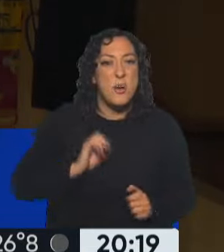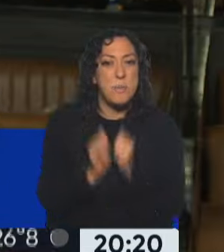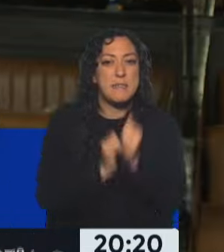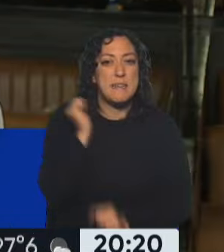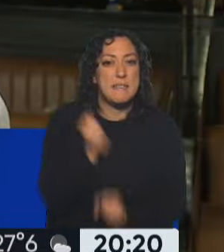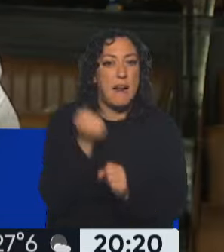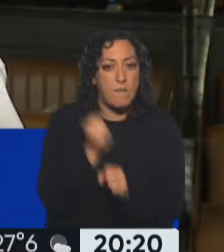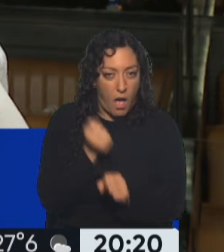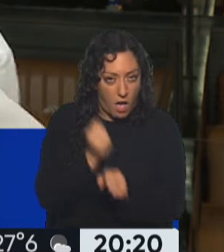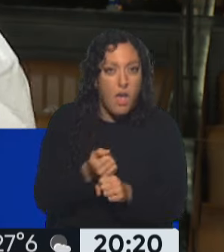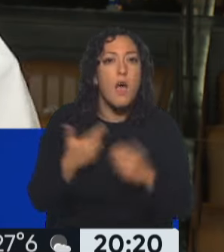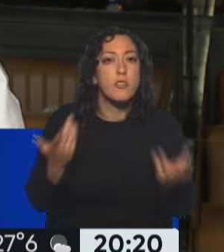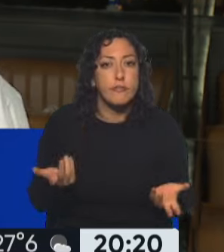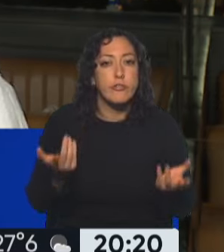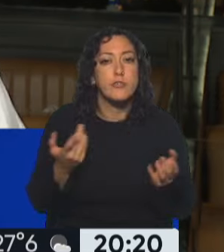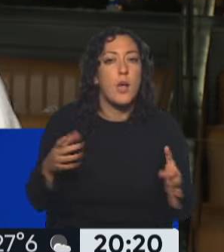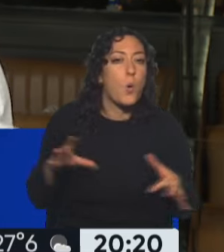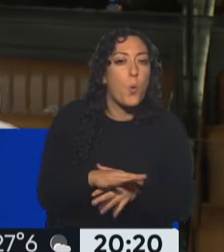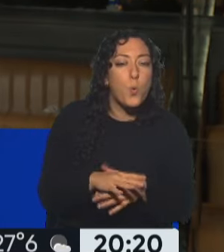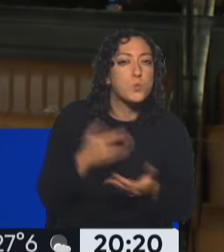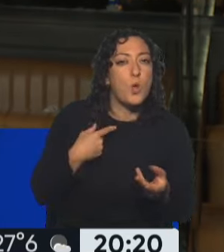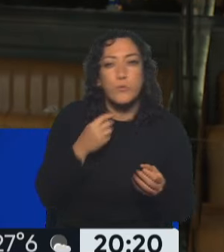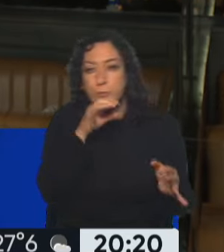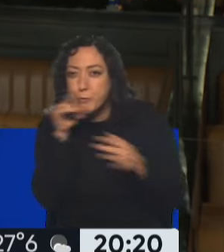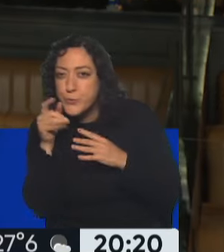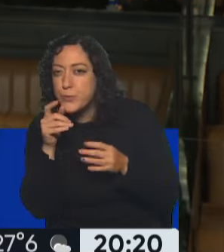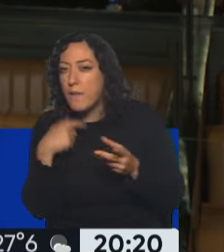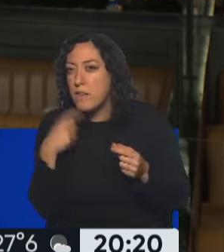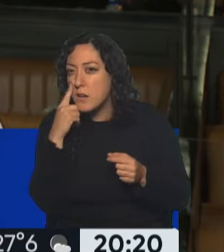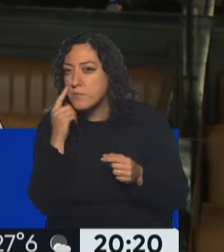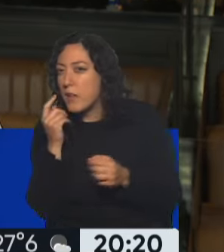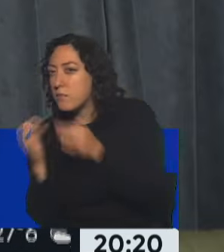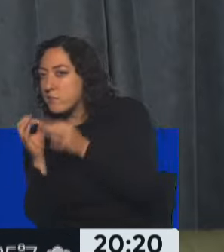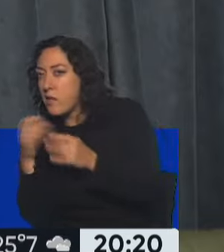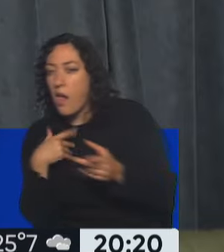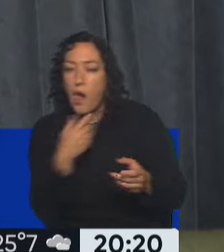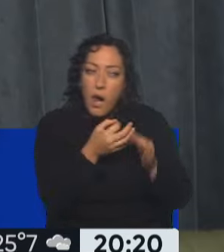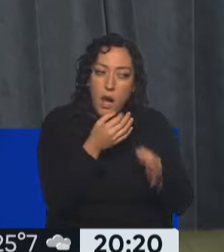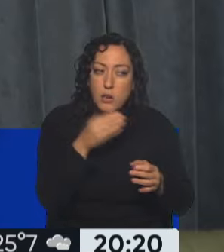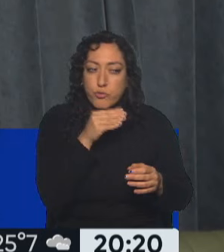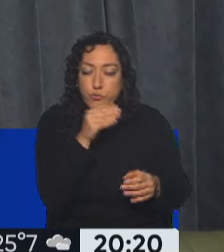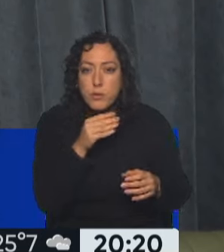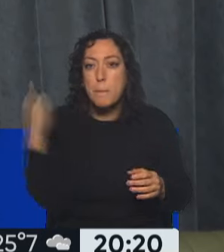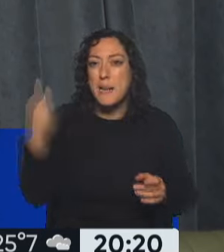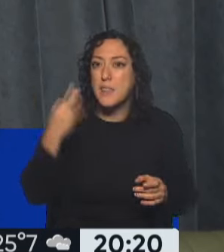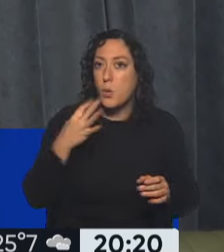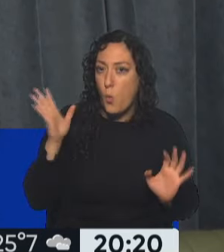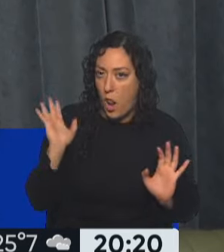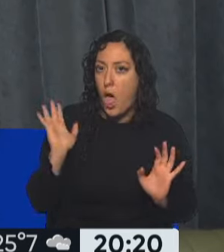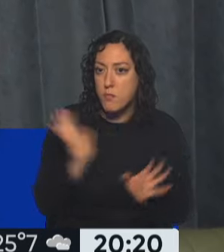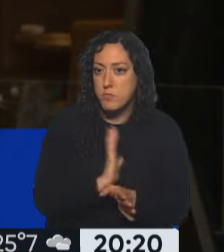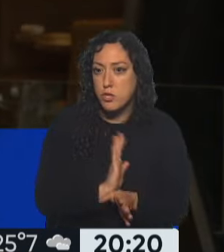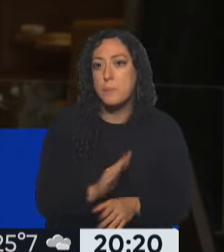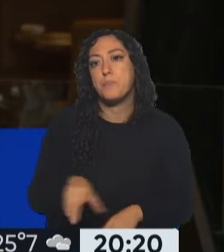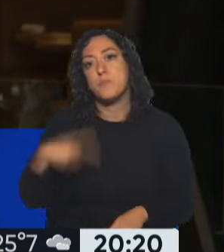donde, bueno, lleva y trae justo y lo necesario y demás. Es un personaje como bastante particular. Bueno,